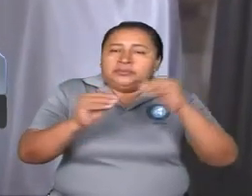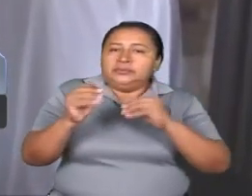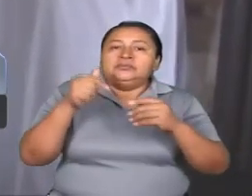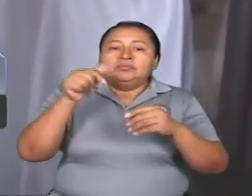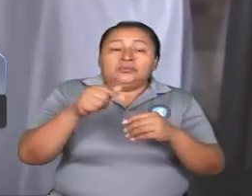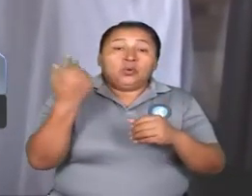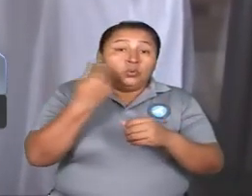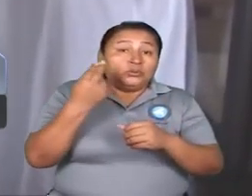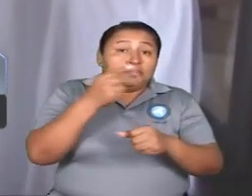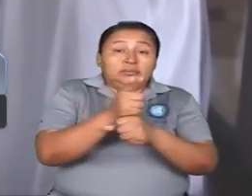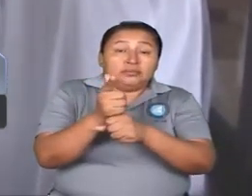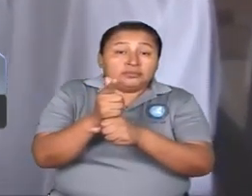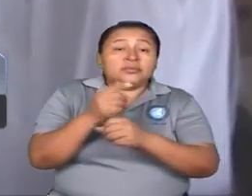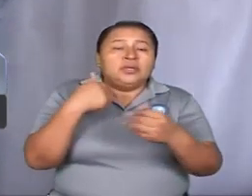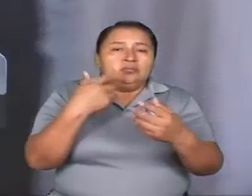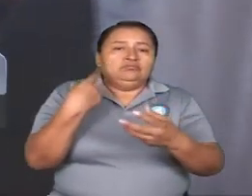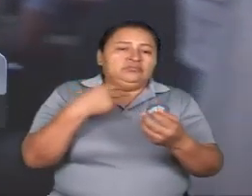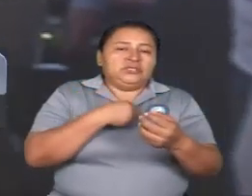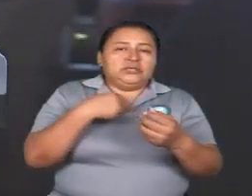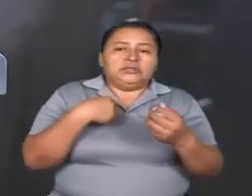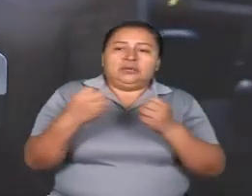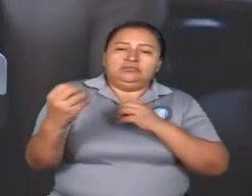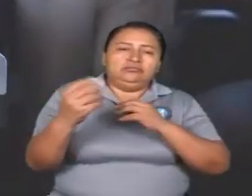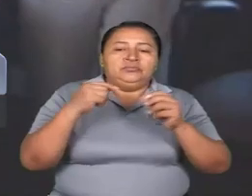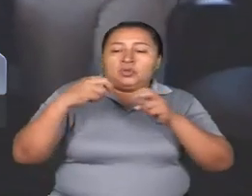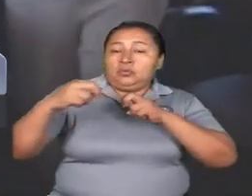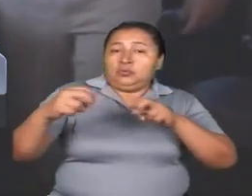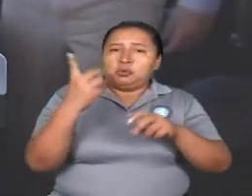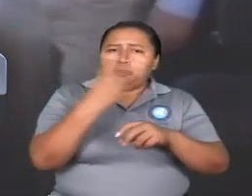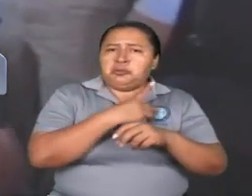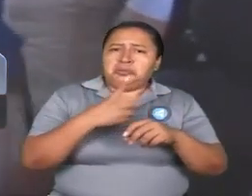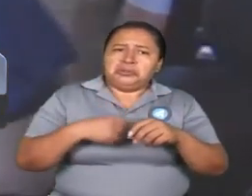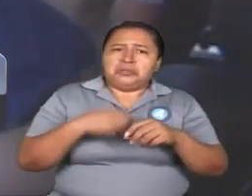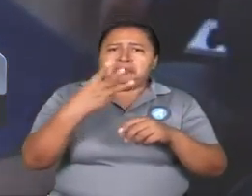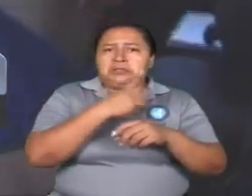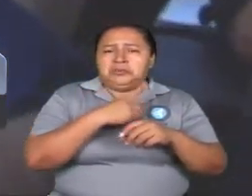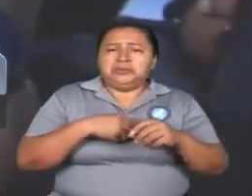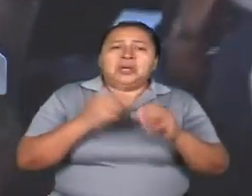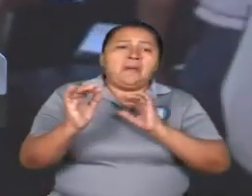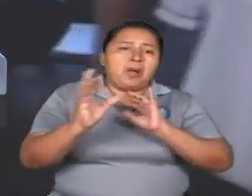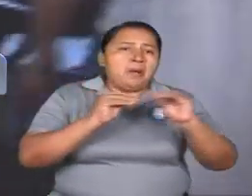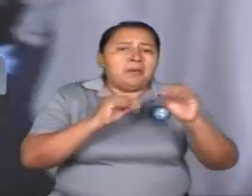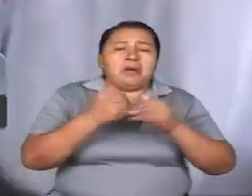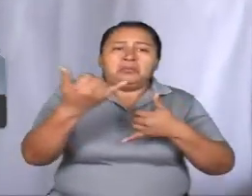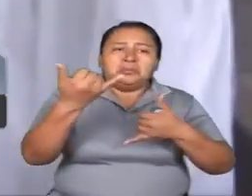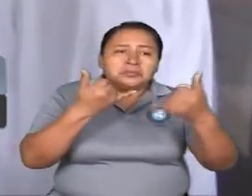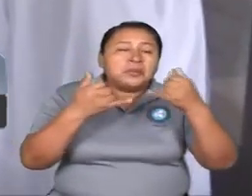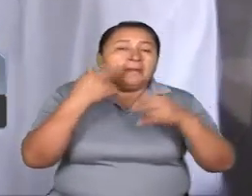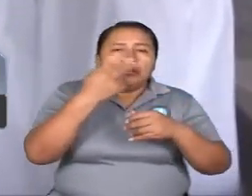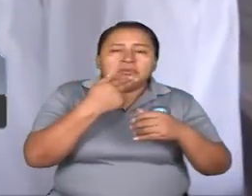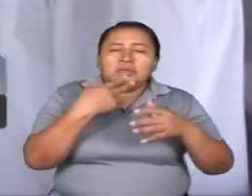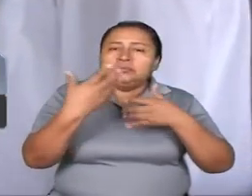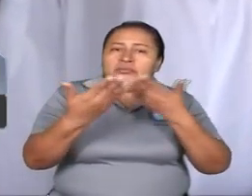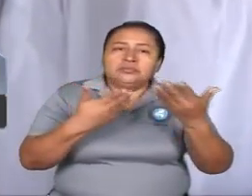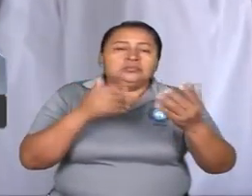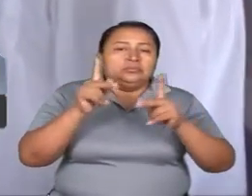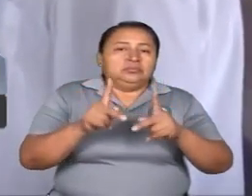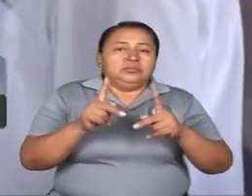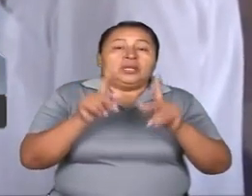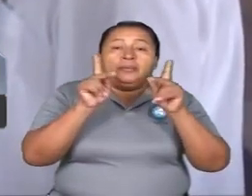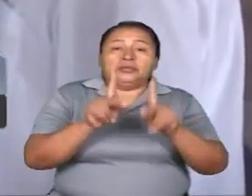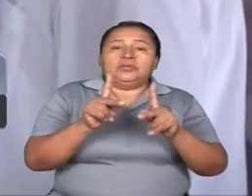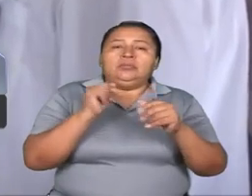del canal parlamentario se comunicaba el diputado con la población y ahí la